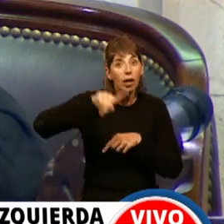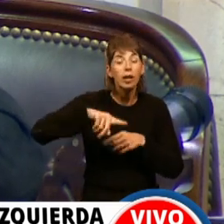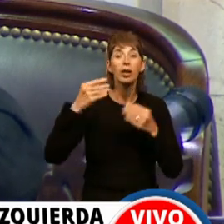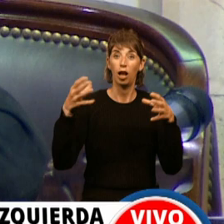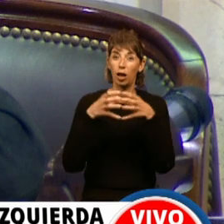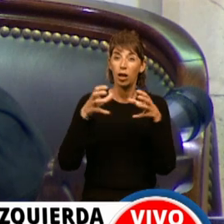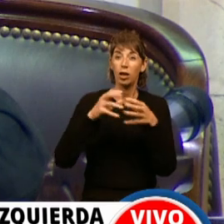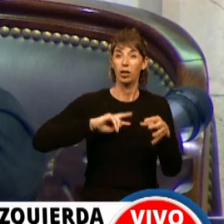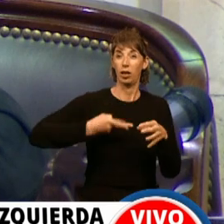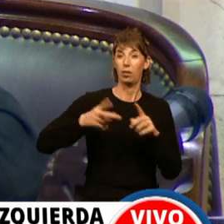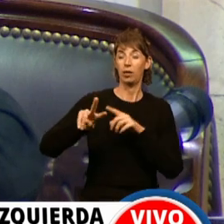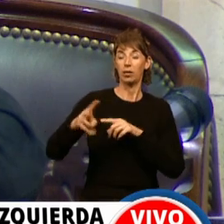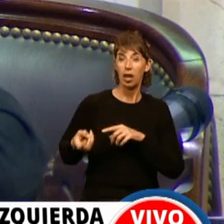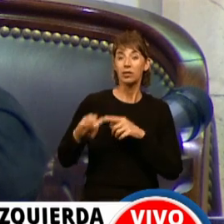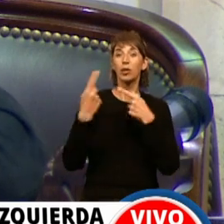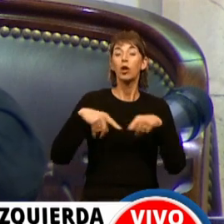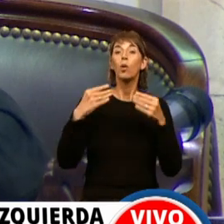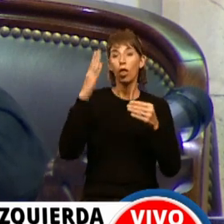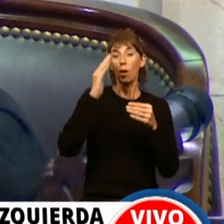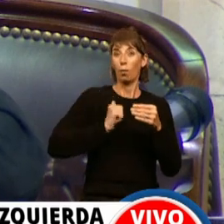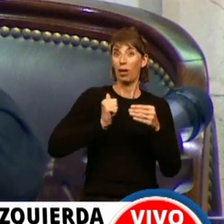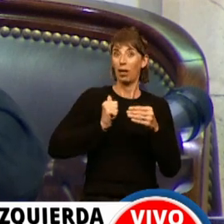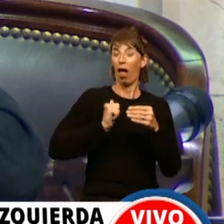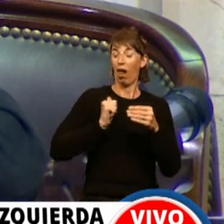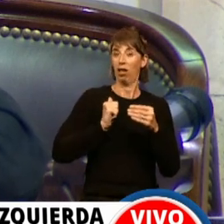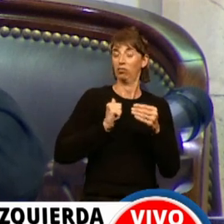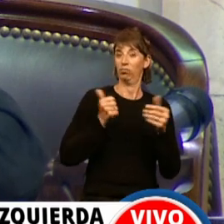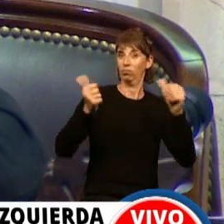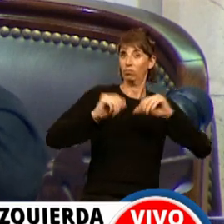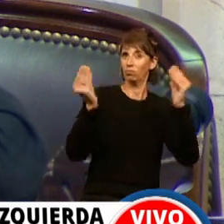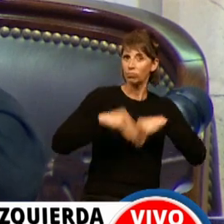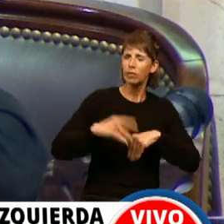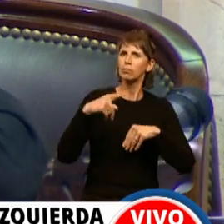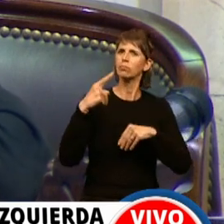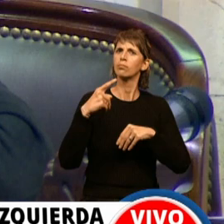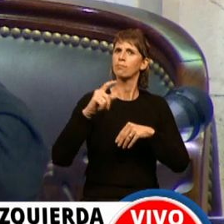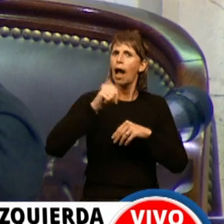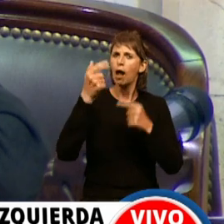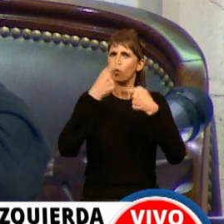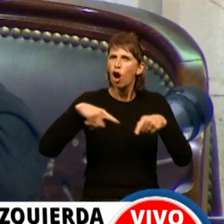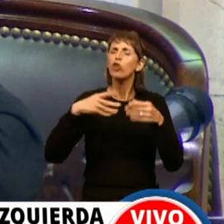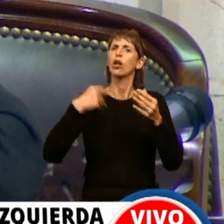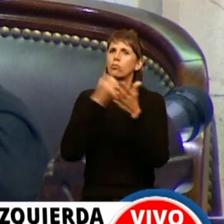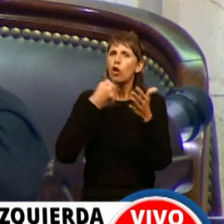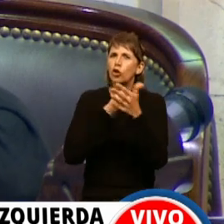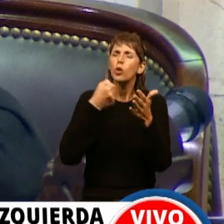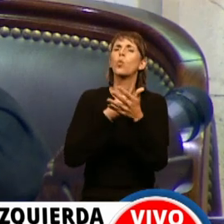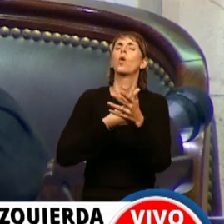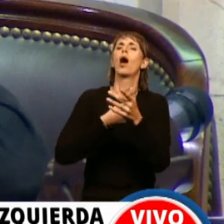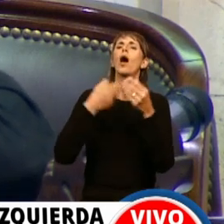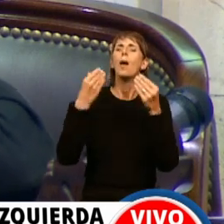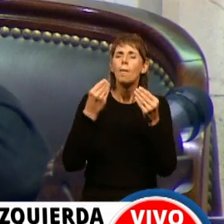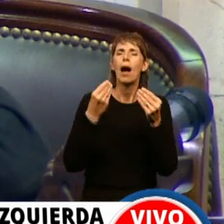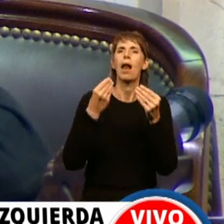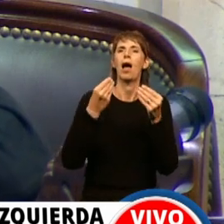travesti atrás desde caída la dictadura ha ganado las calles en la lucha contra los edictos y ha seguido levantando las banderas como la identidad la de los